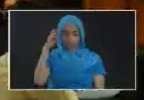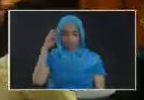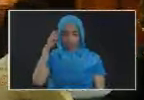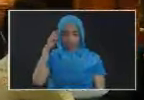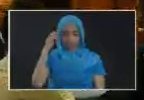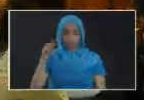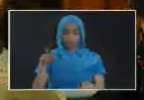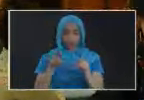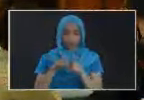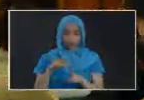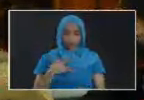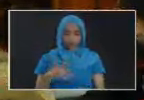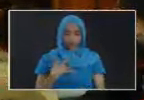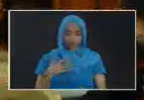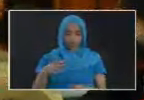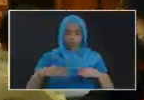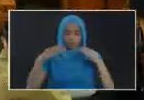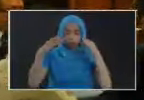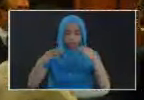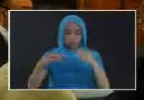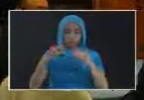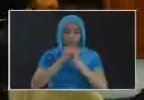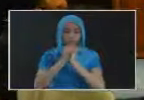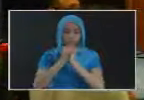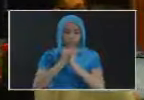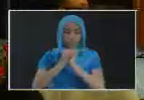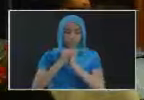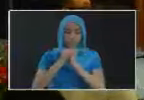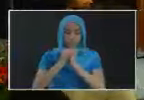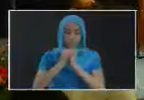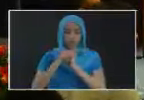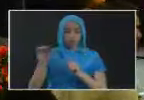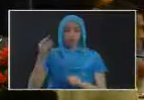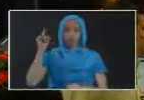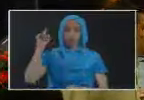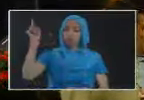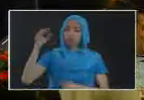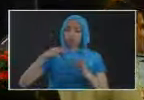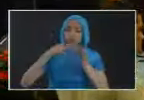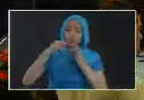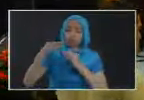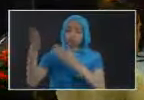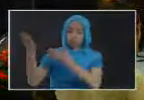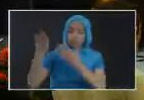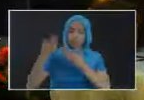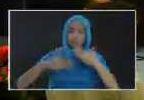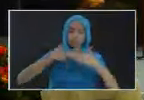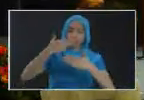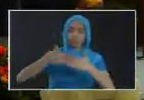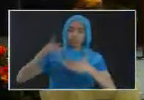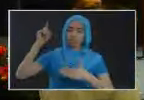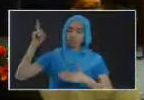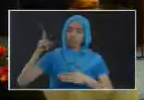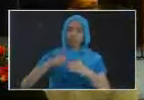sentir. Venimos poniendo las peticiones de oración, Señor, que tu pueblo ha traído delante de ti con gran